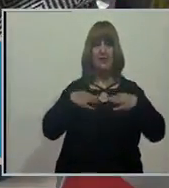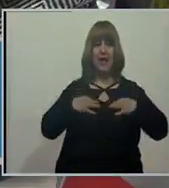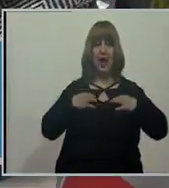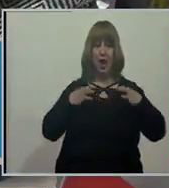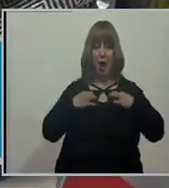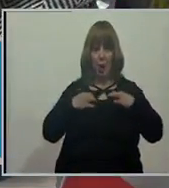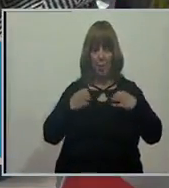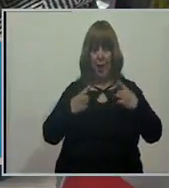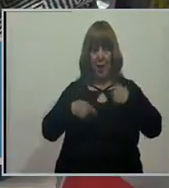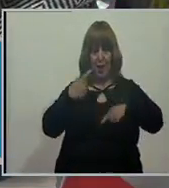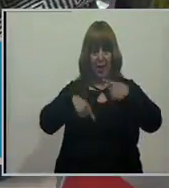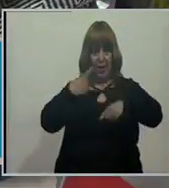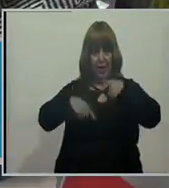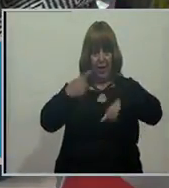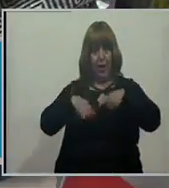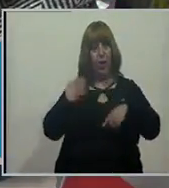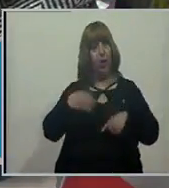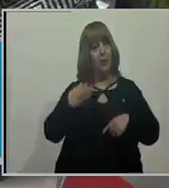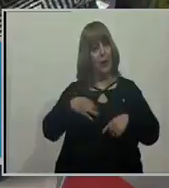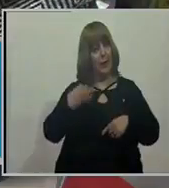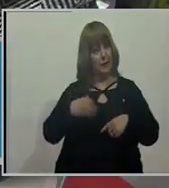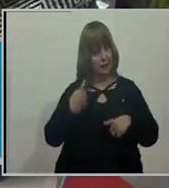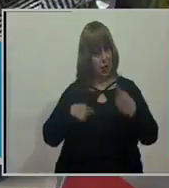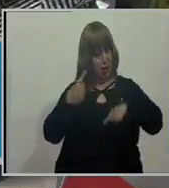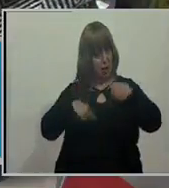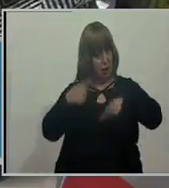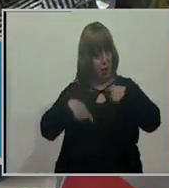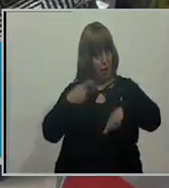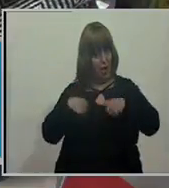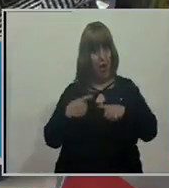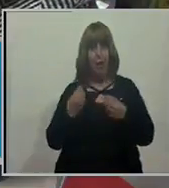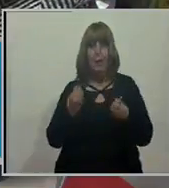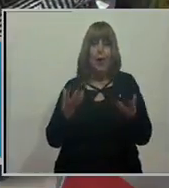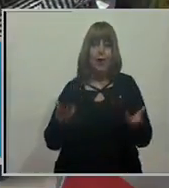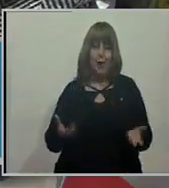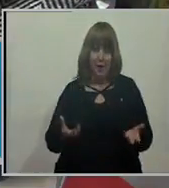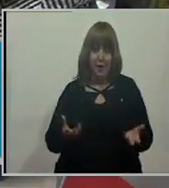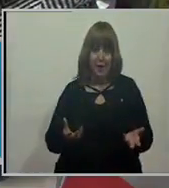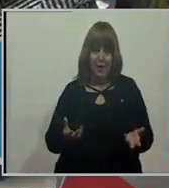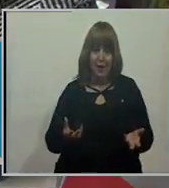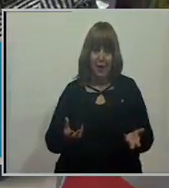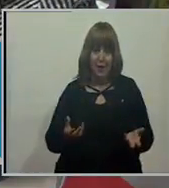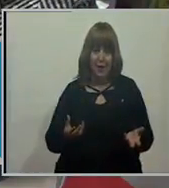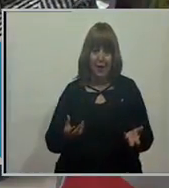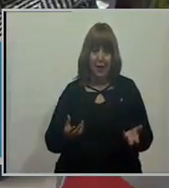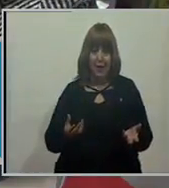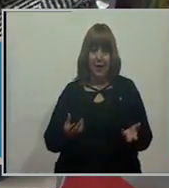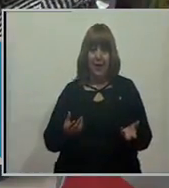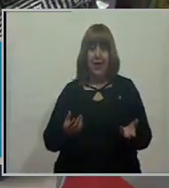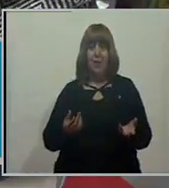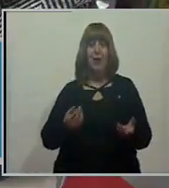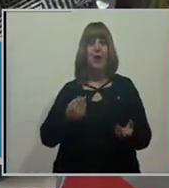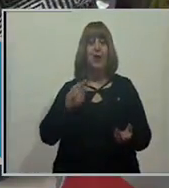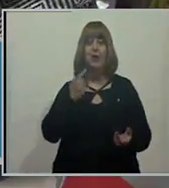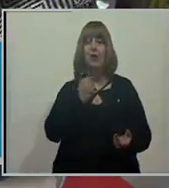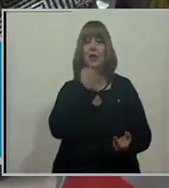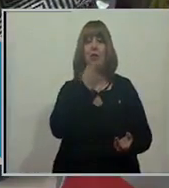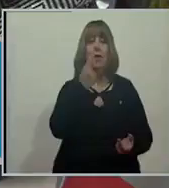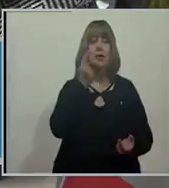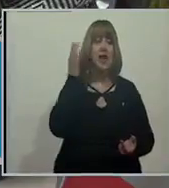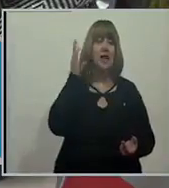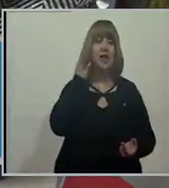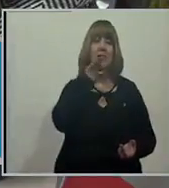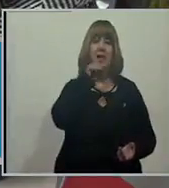definitiva, no, si te preparaste. Un ejemplo, frívolo. No, pero lo que te quiero decir, sí, por eso, la gente se da cuenta si repetiste o no una camisa, un pantalón, y no se dan cuenta